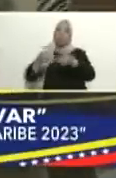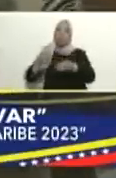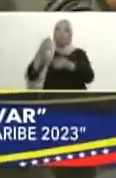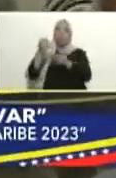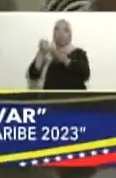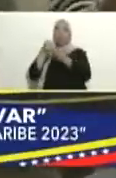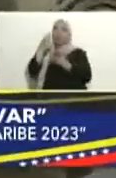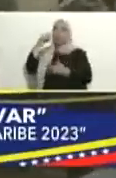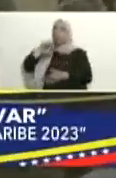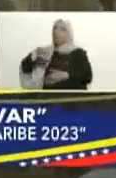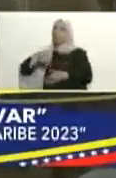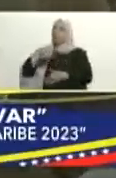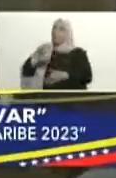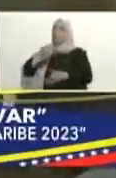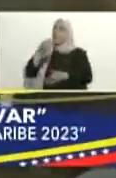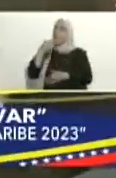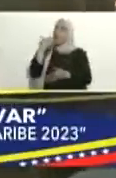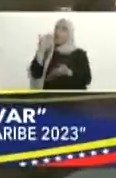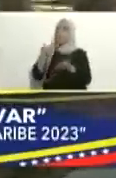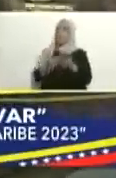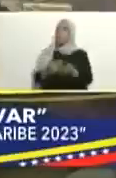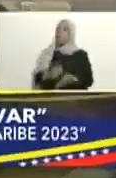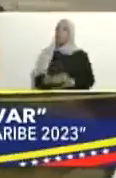los bendiga por siempre. Muchas gracias.